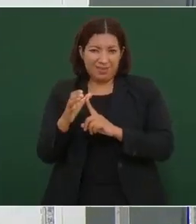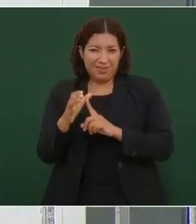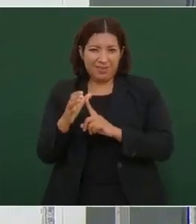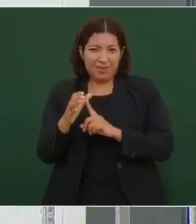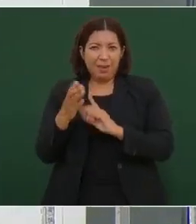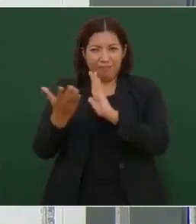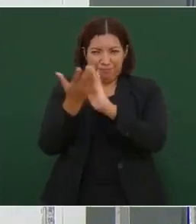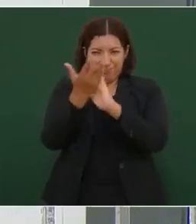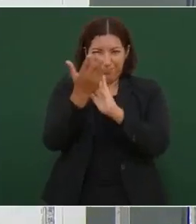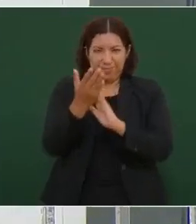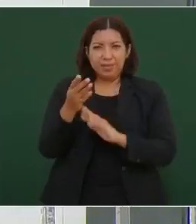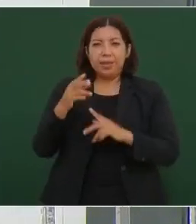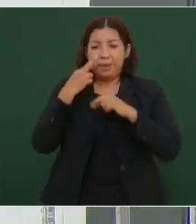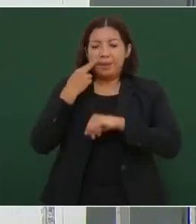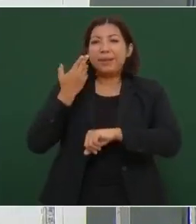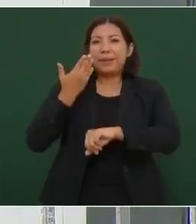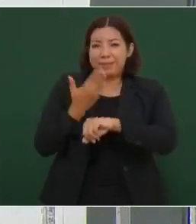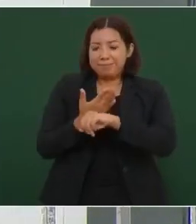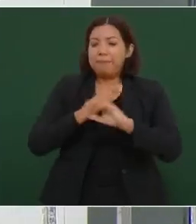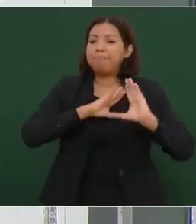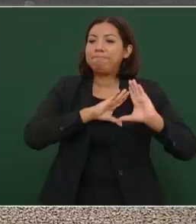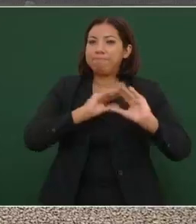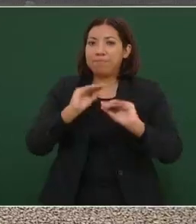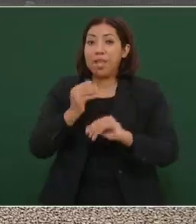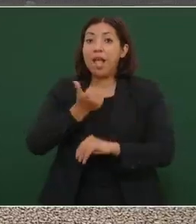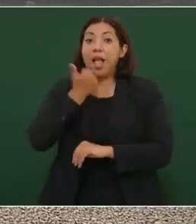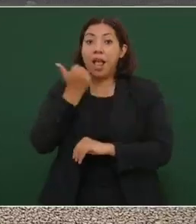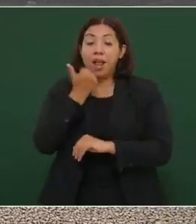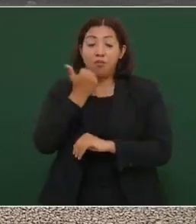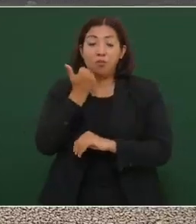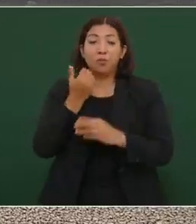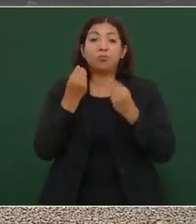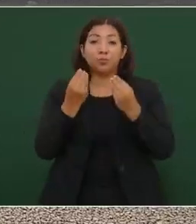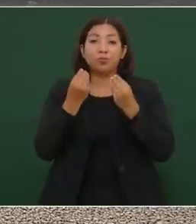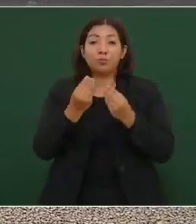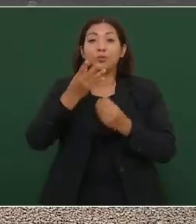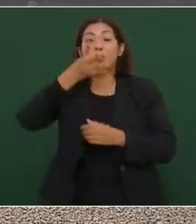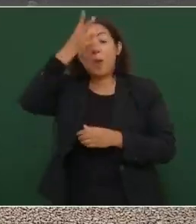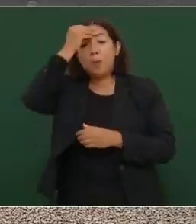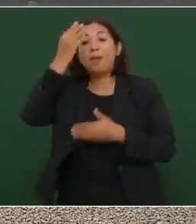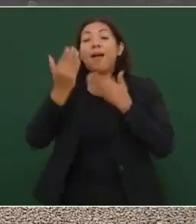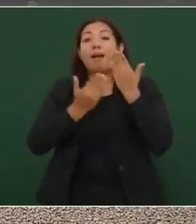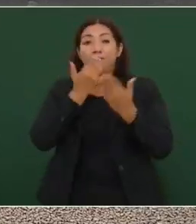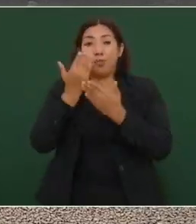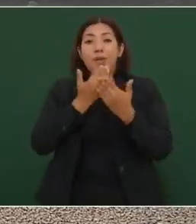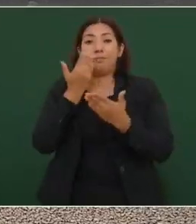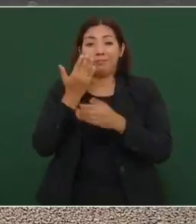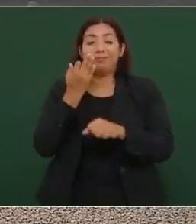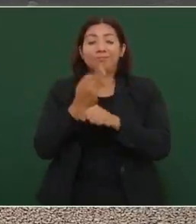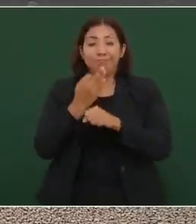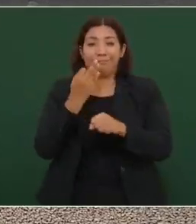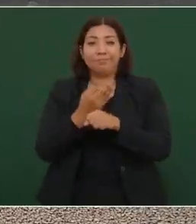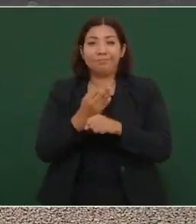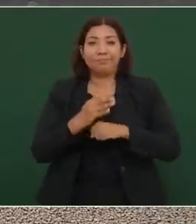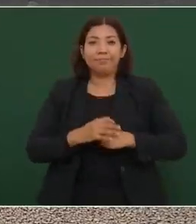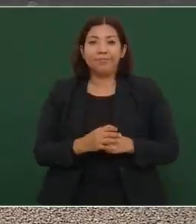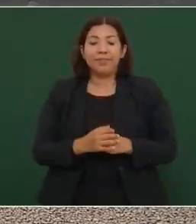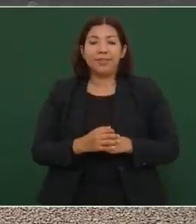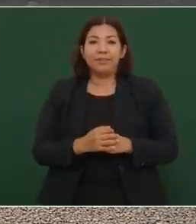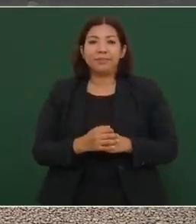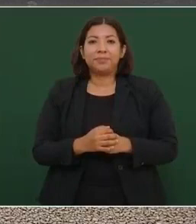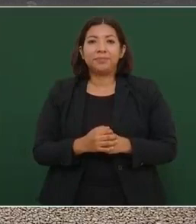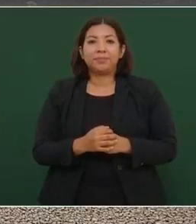me encantaría, señor, porque la expectativa y el amor por lo que significa el Tren Maya es enorme, y de verdad me encantaría hablarles de toda la